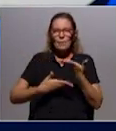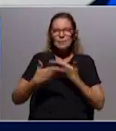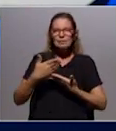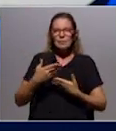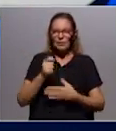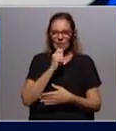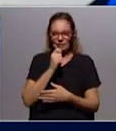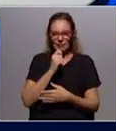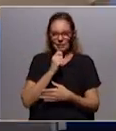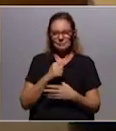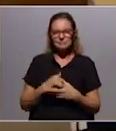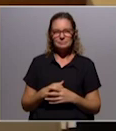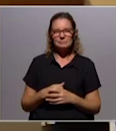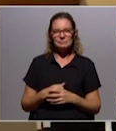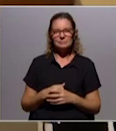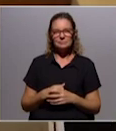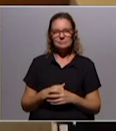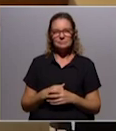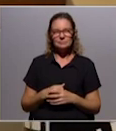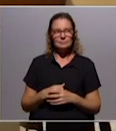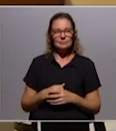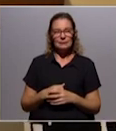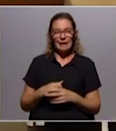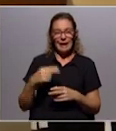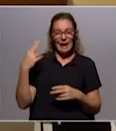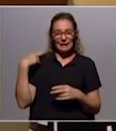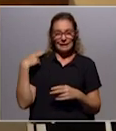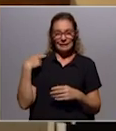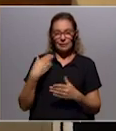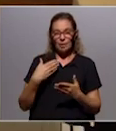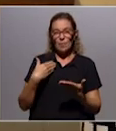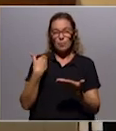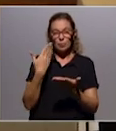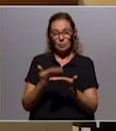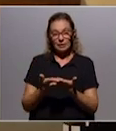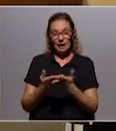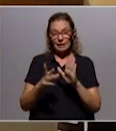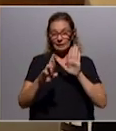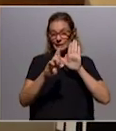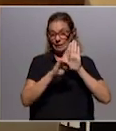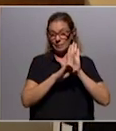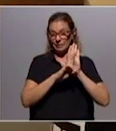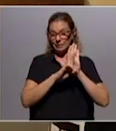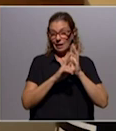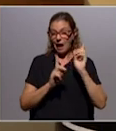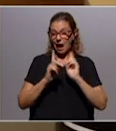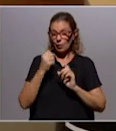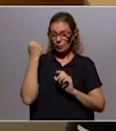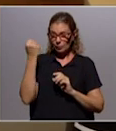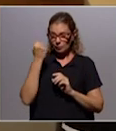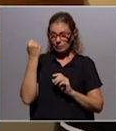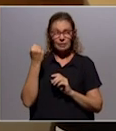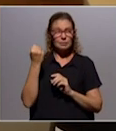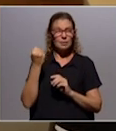parte de esta entrevista la gerencia va a publicar los reglamentos que creo que es un aporte importante para